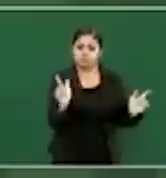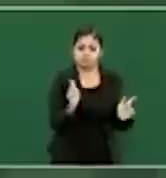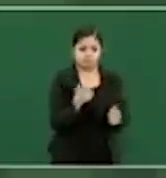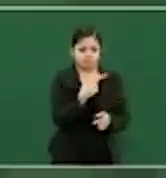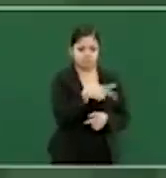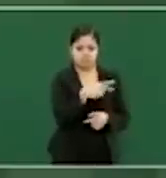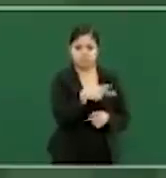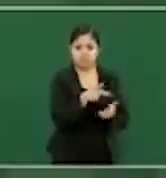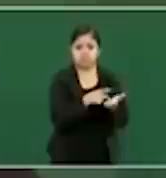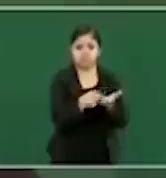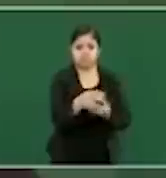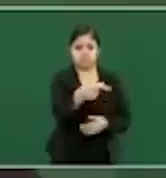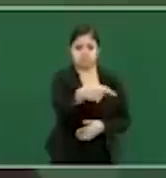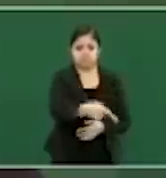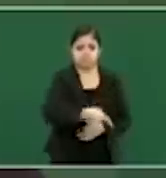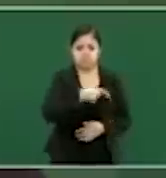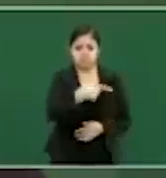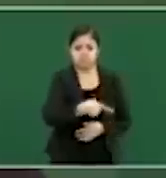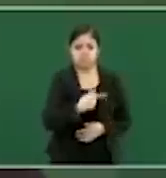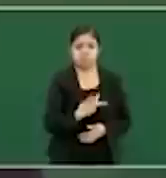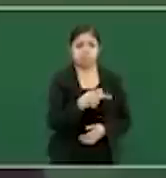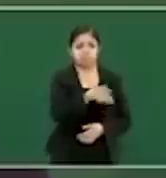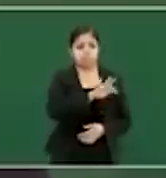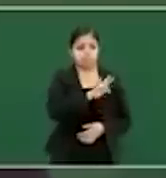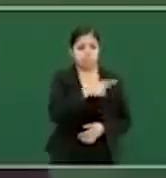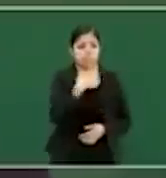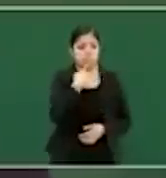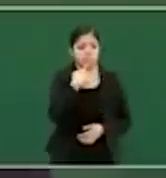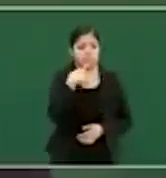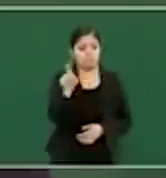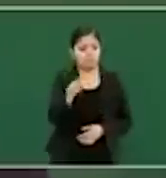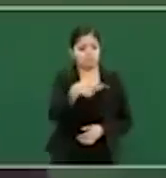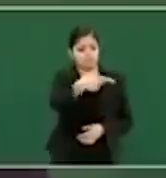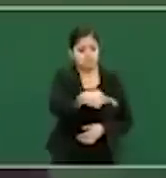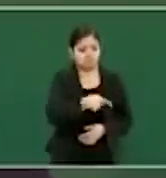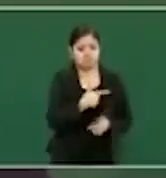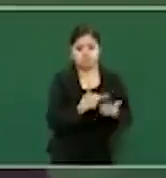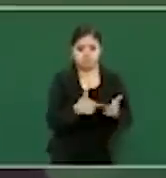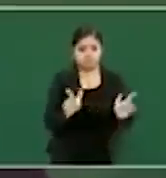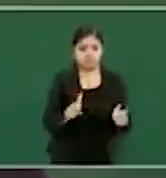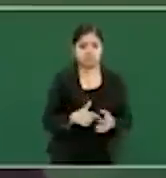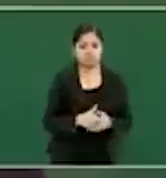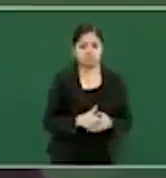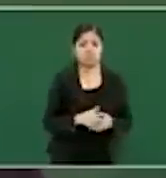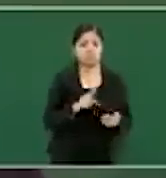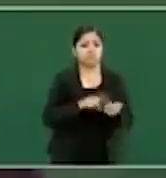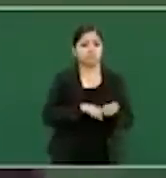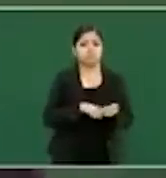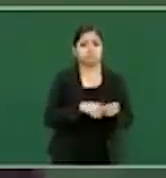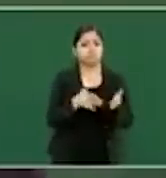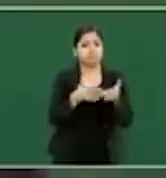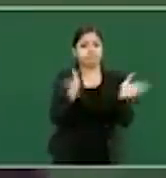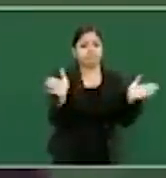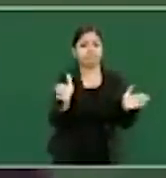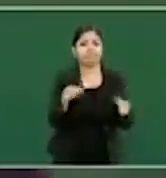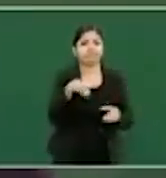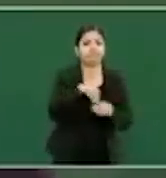haber estas denuncias de manera abierta,